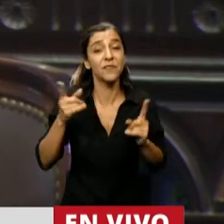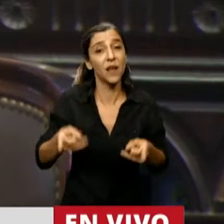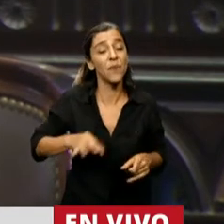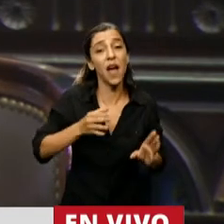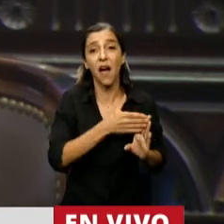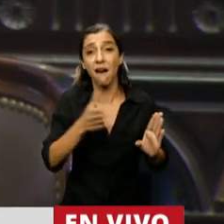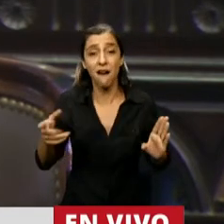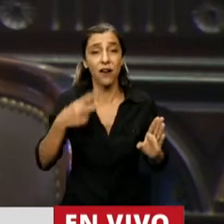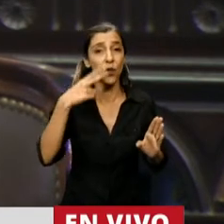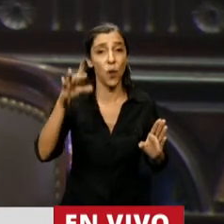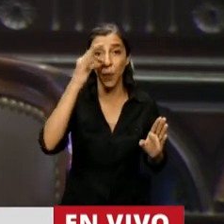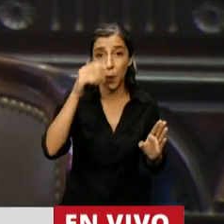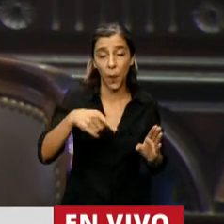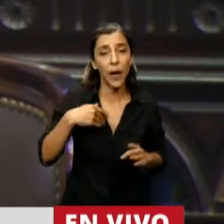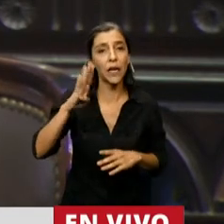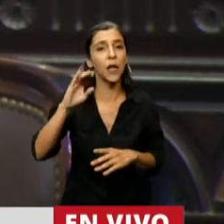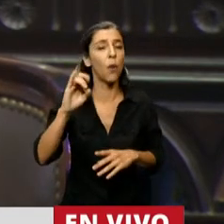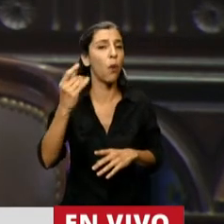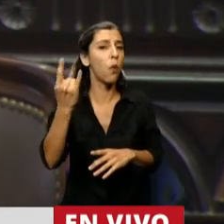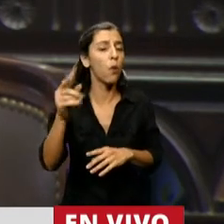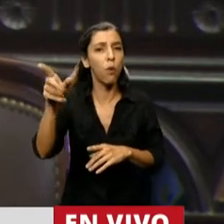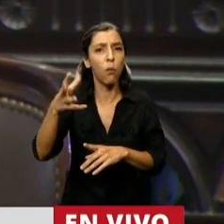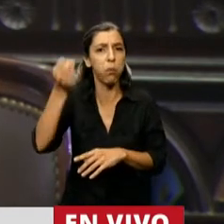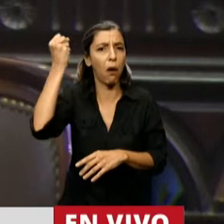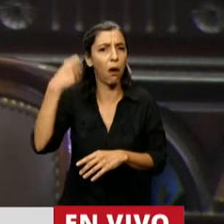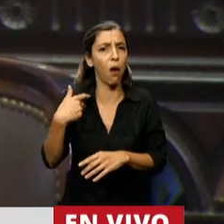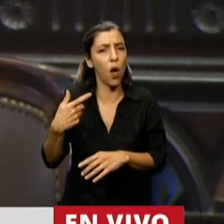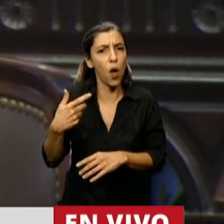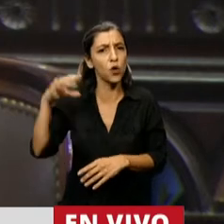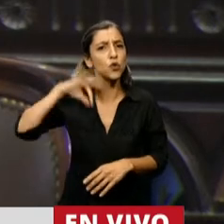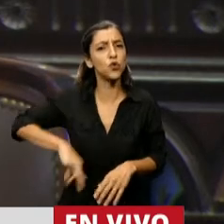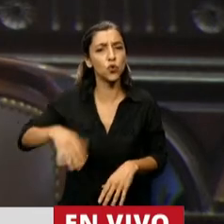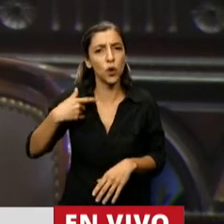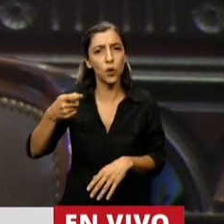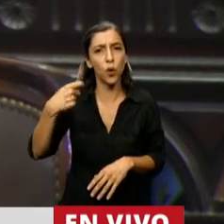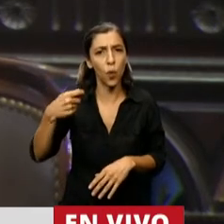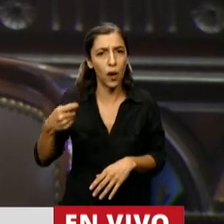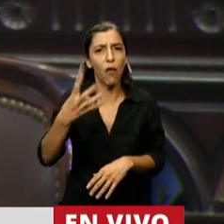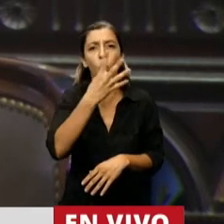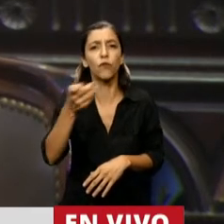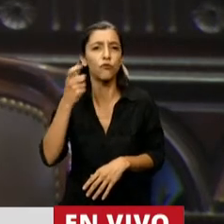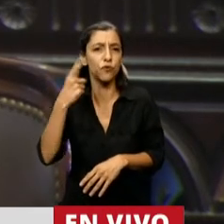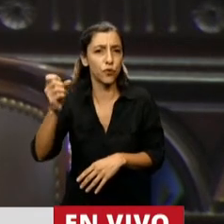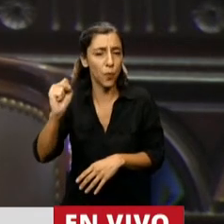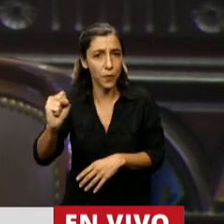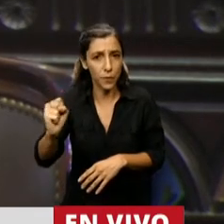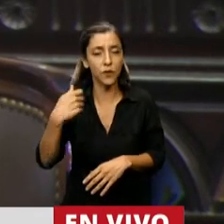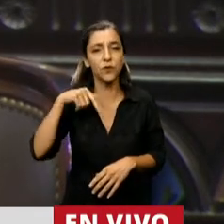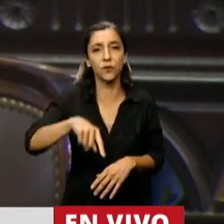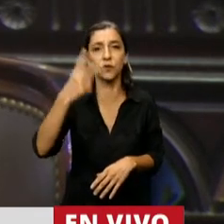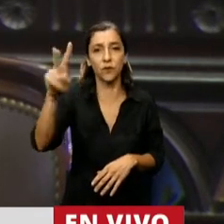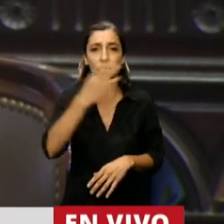Vudú recuperó su sueldo de jubilado de 400.000 pesos y la vicepresidenta, hoy salió el